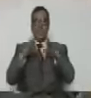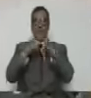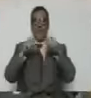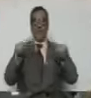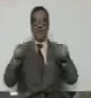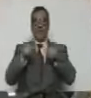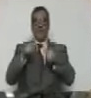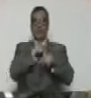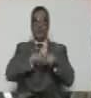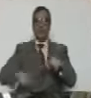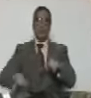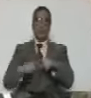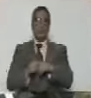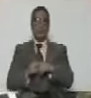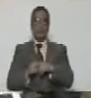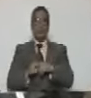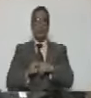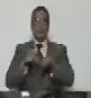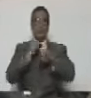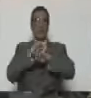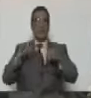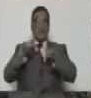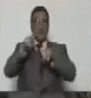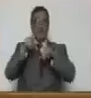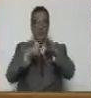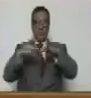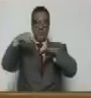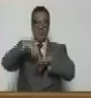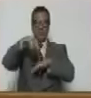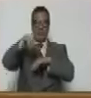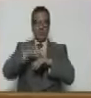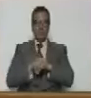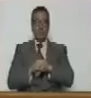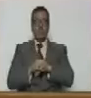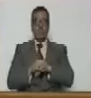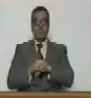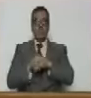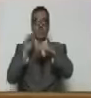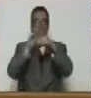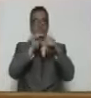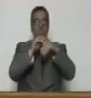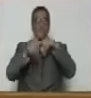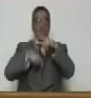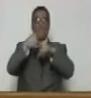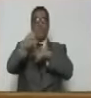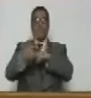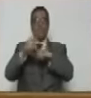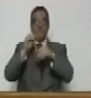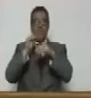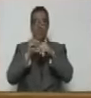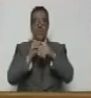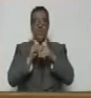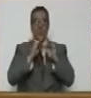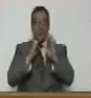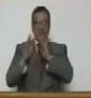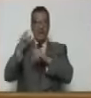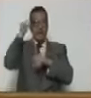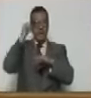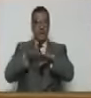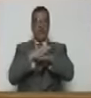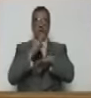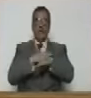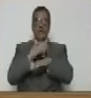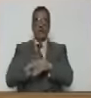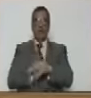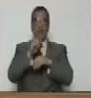todo, ciudadano presidente. Agotada la materia, se levanta la sesión y se convoca para la próxima sesión ordinaria el día